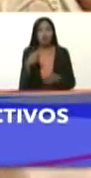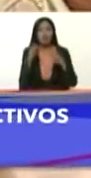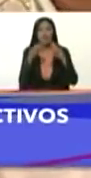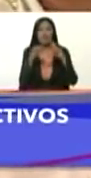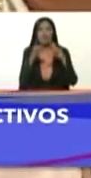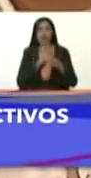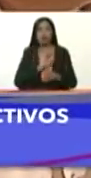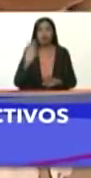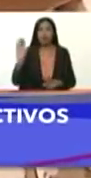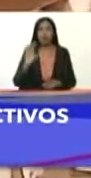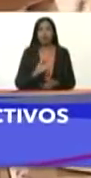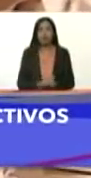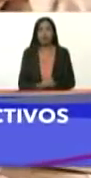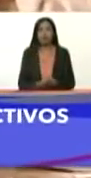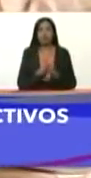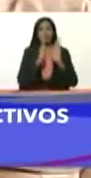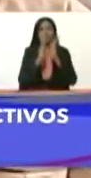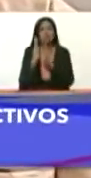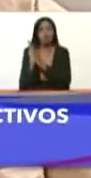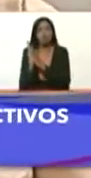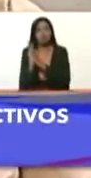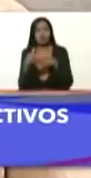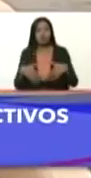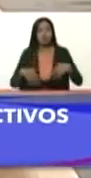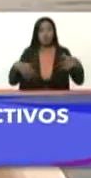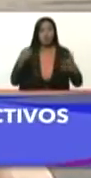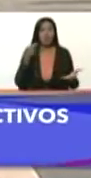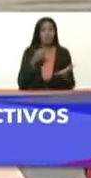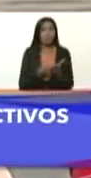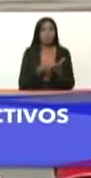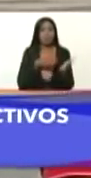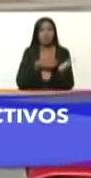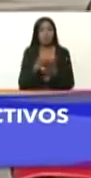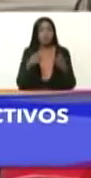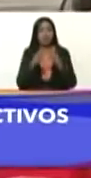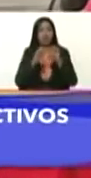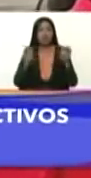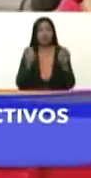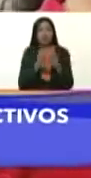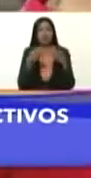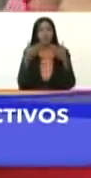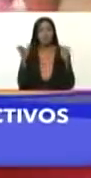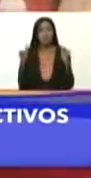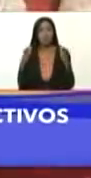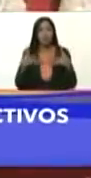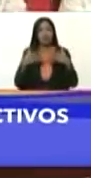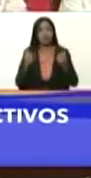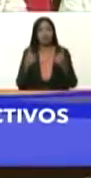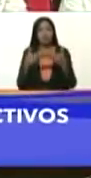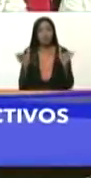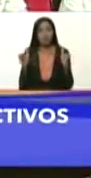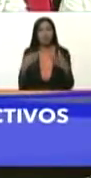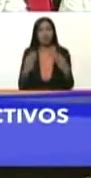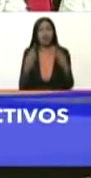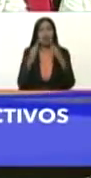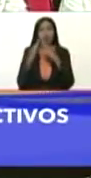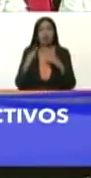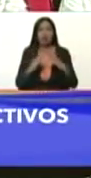patria, la distribución de la riqueza, la inversión para garantizar la educación pública, la salud pública, la